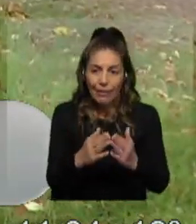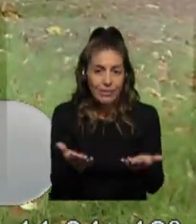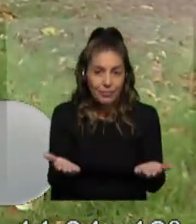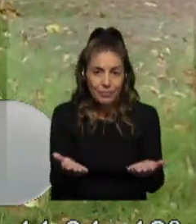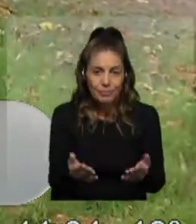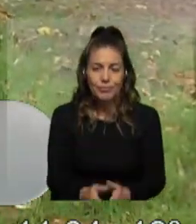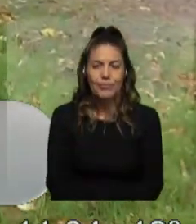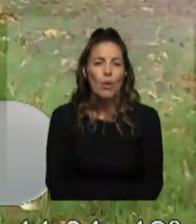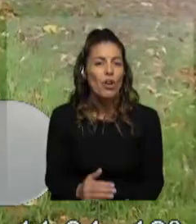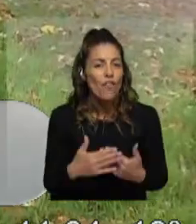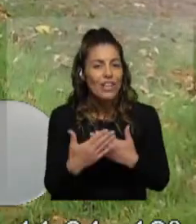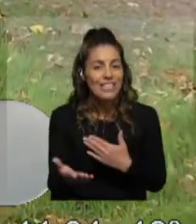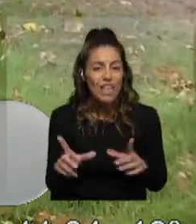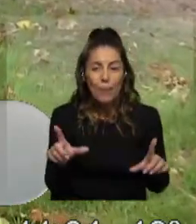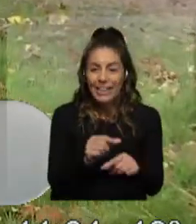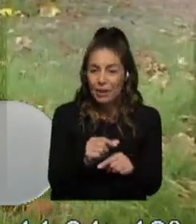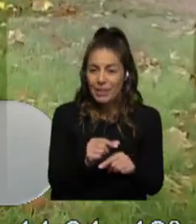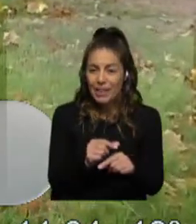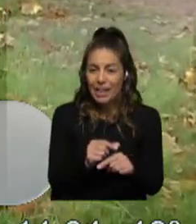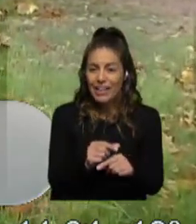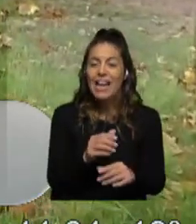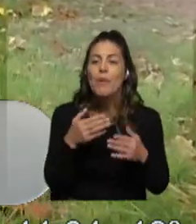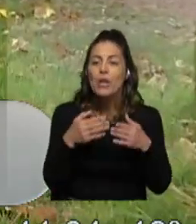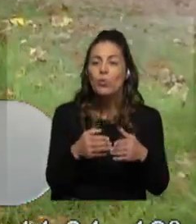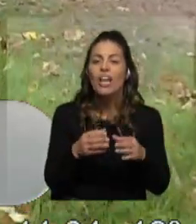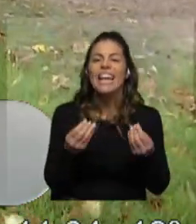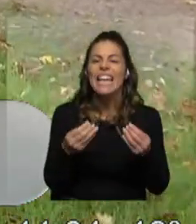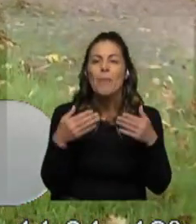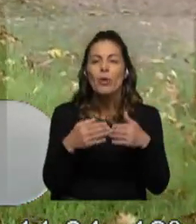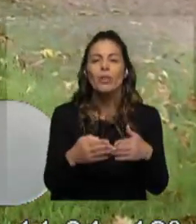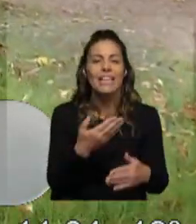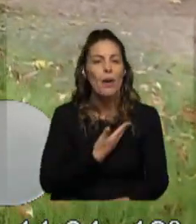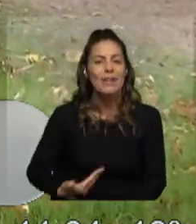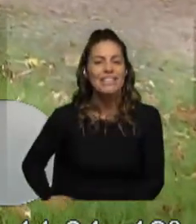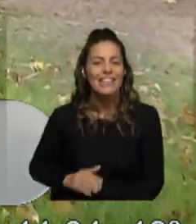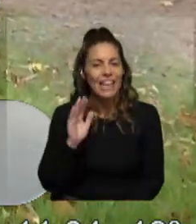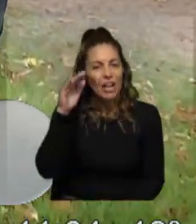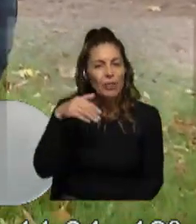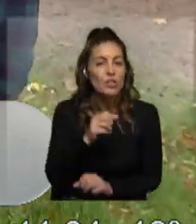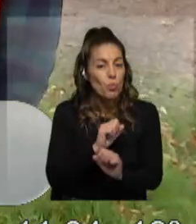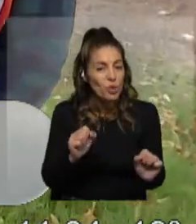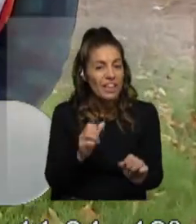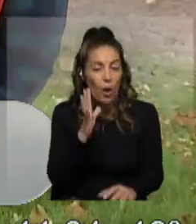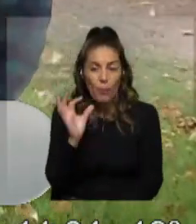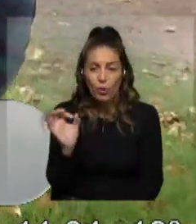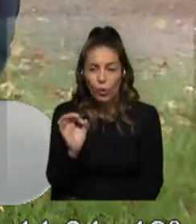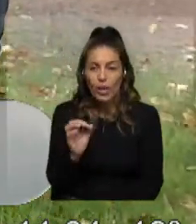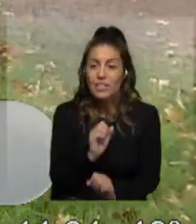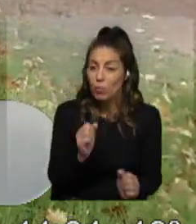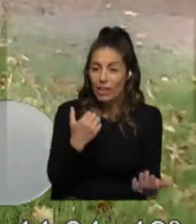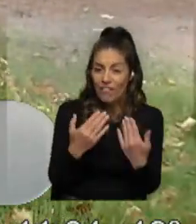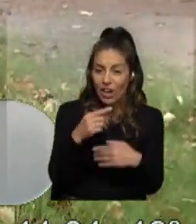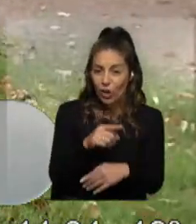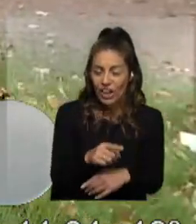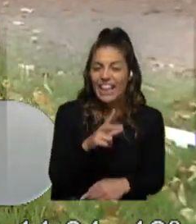Claro. Bueno, vecina, para cerrar el móvil, le consulto. ¿Qué le preguntaría usted al presidente de la República si lo tuviera enfrente o si podría hablar con